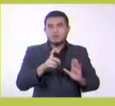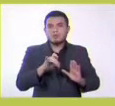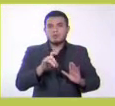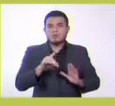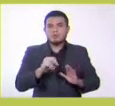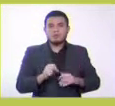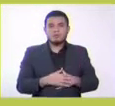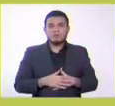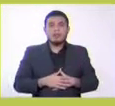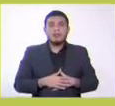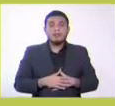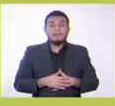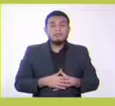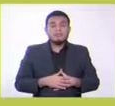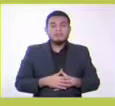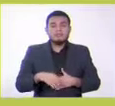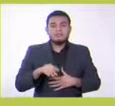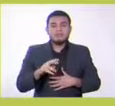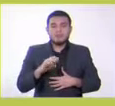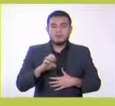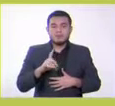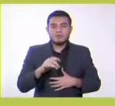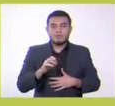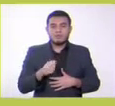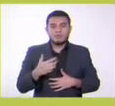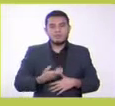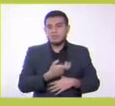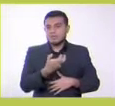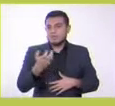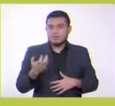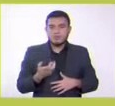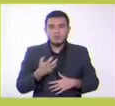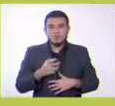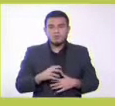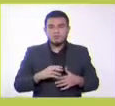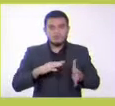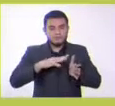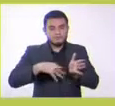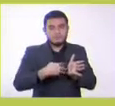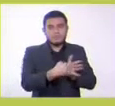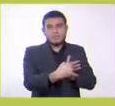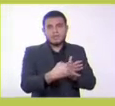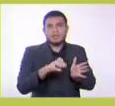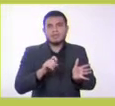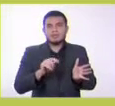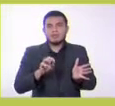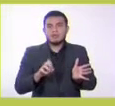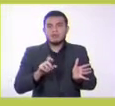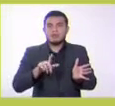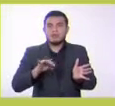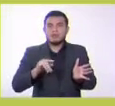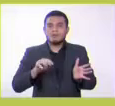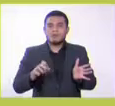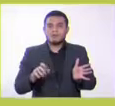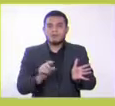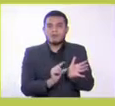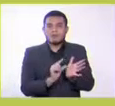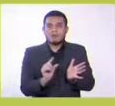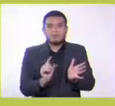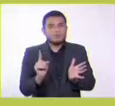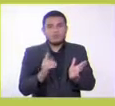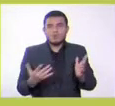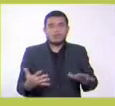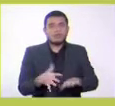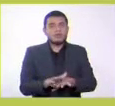El número de oxidación de todos los elementos en estado libre o cuando no están combinados